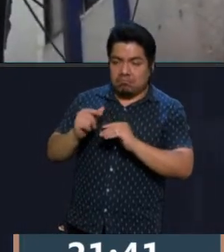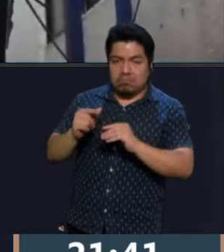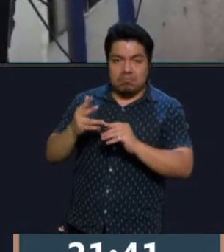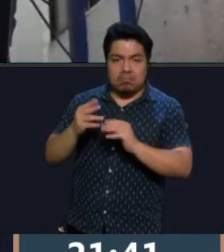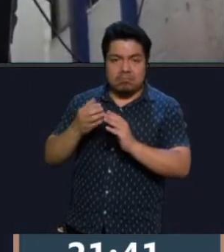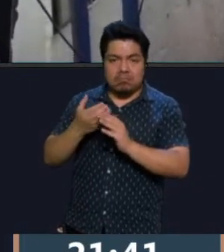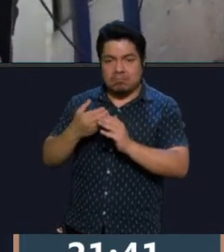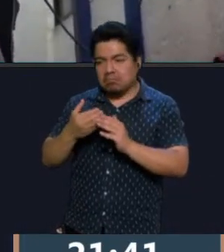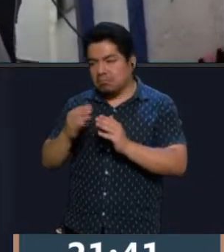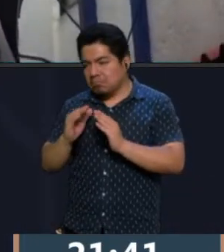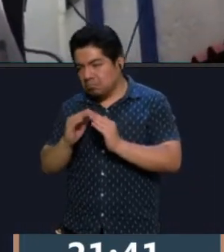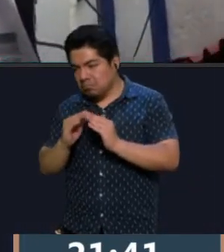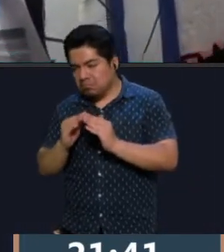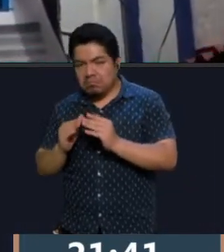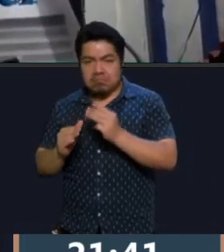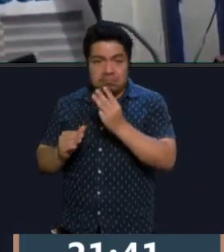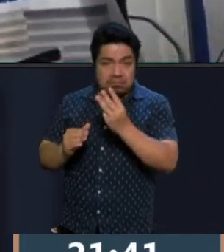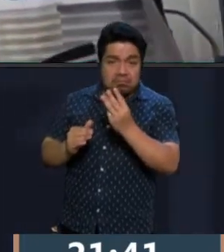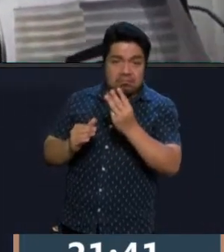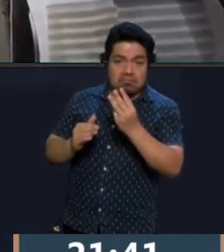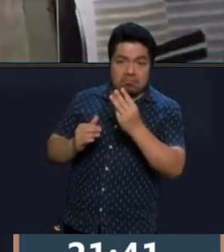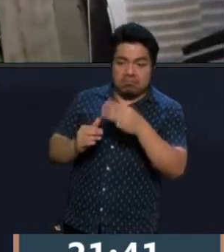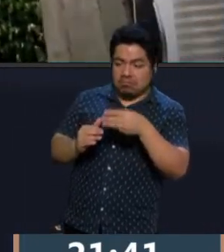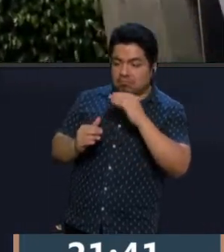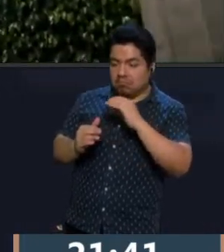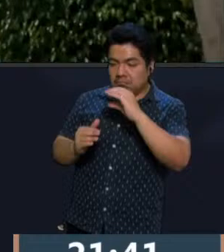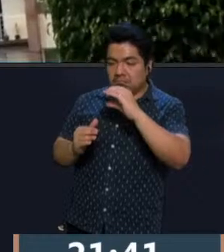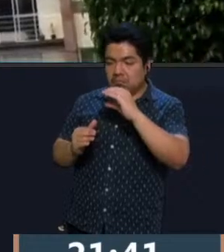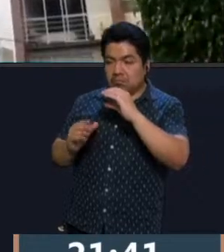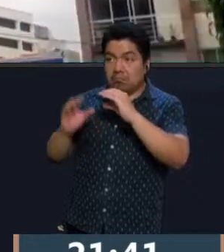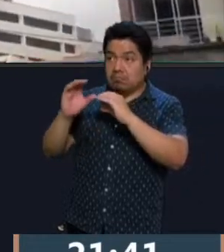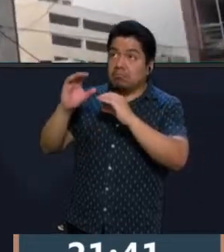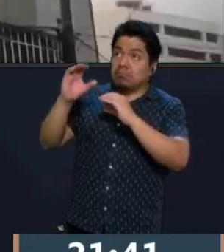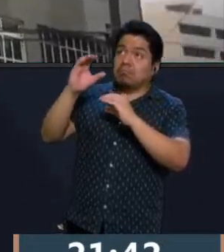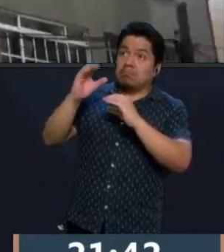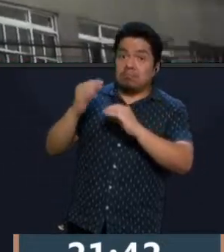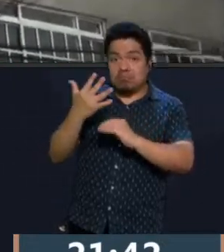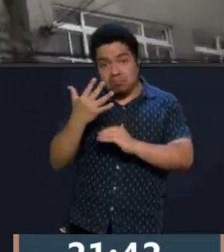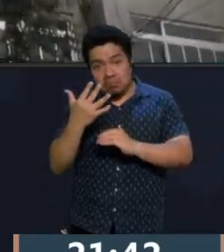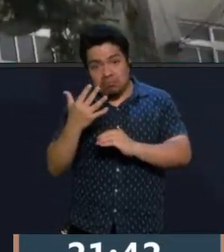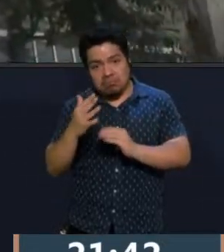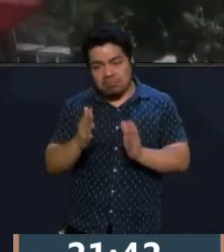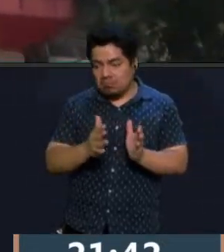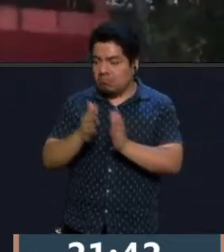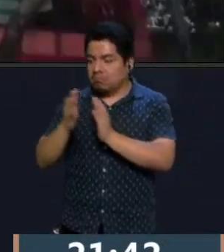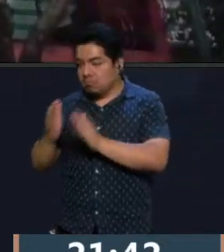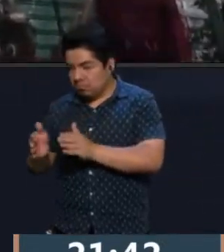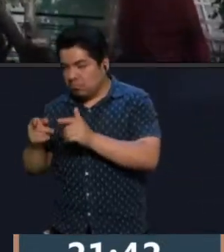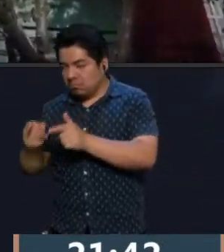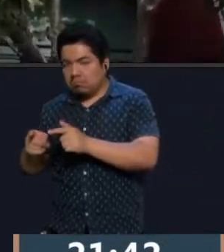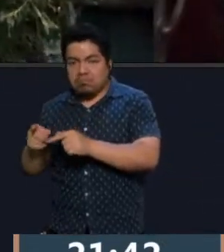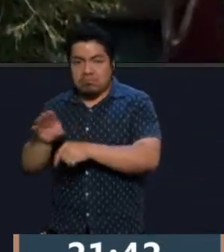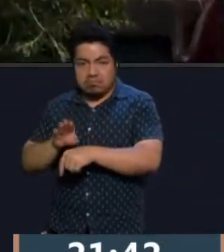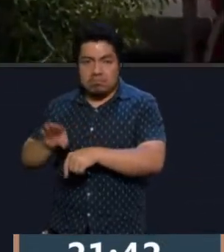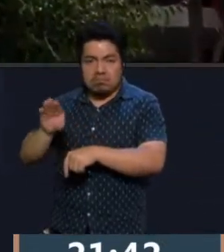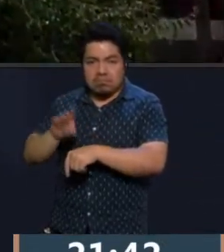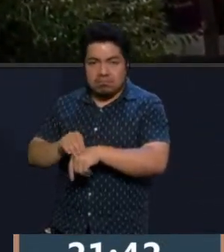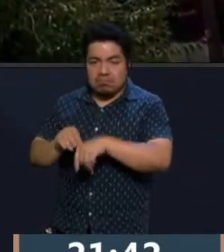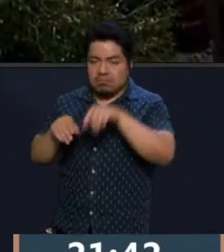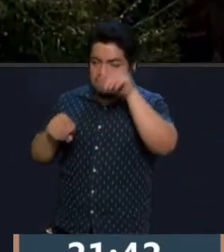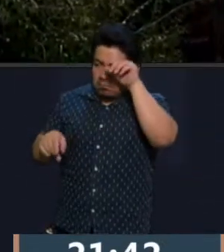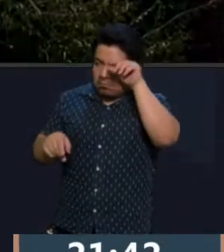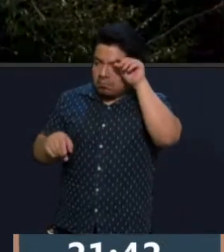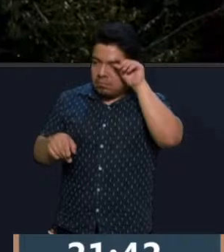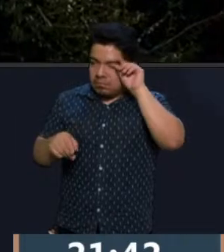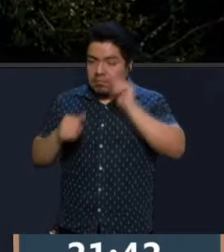habitacional para 3 pisos, se construyeron 5 pisos, y en otro que tenía autorización o tenía, en